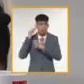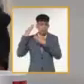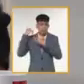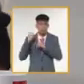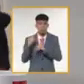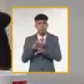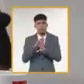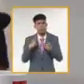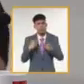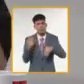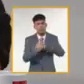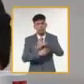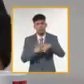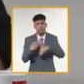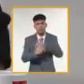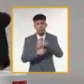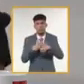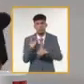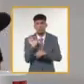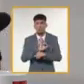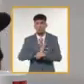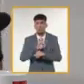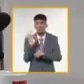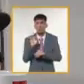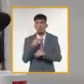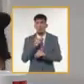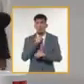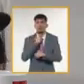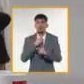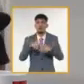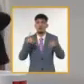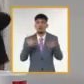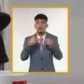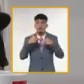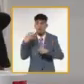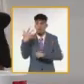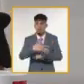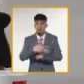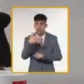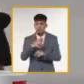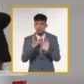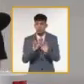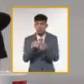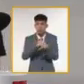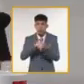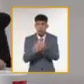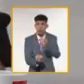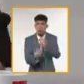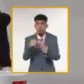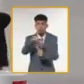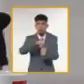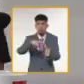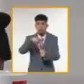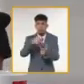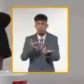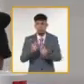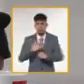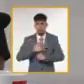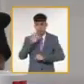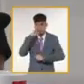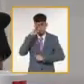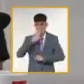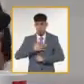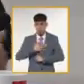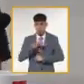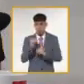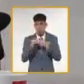que, en primer lugar, nunca fue del todo foráneo, porque el reggaetón, el originario, es caribeño. Es afrocaribeño. Y en tanto eso es también...